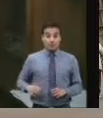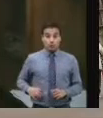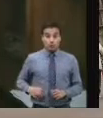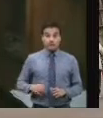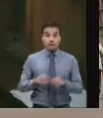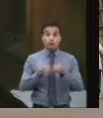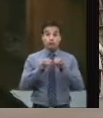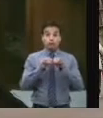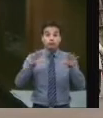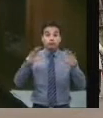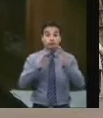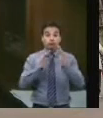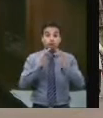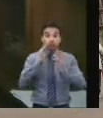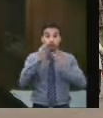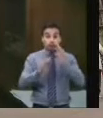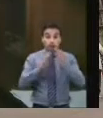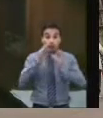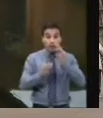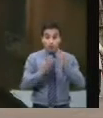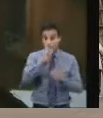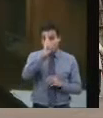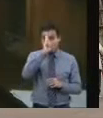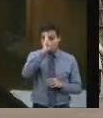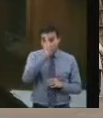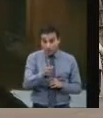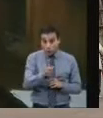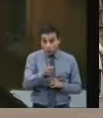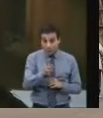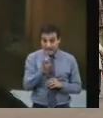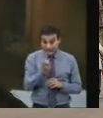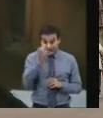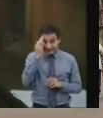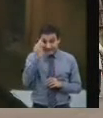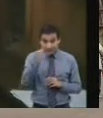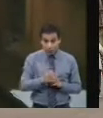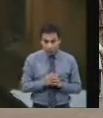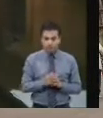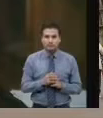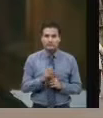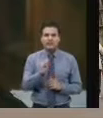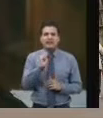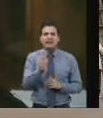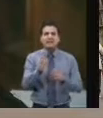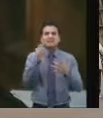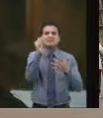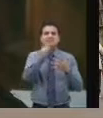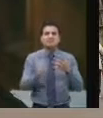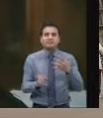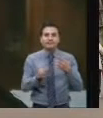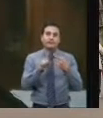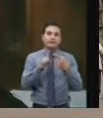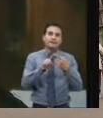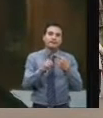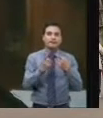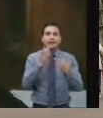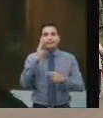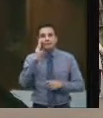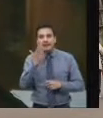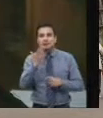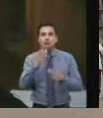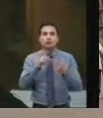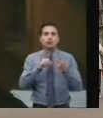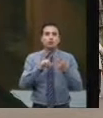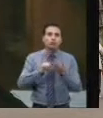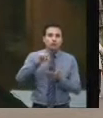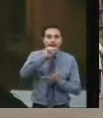propaganda electoral por cualquier medio durante la veda electoral abarca, entre otros aspectos, los mensajes que publican a través de sus redes